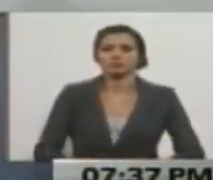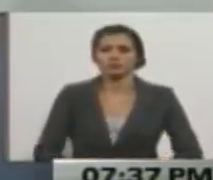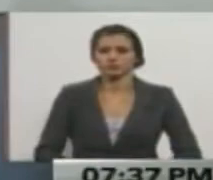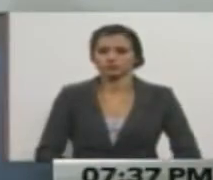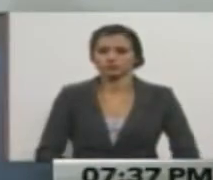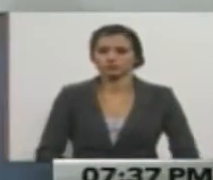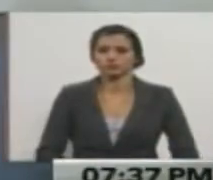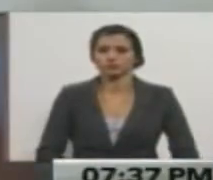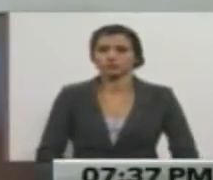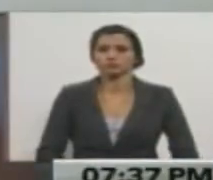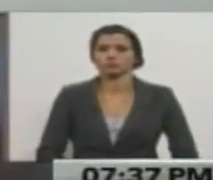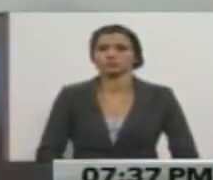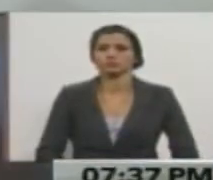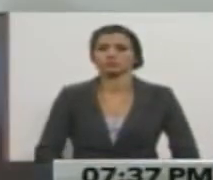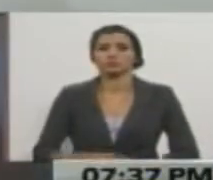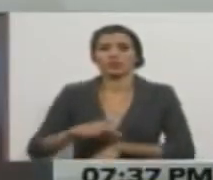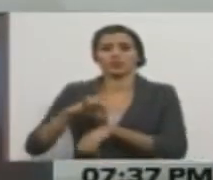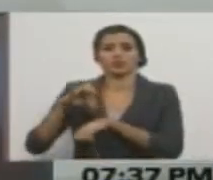¿no?